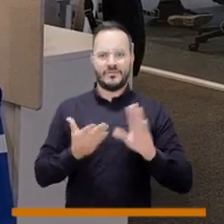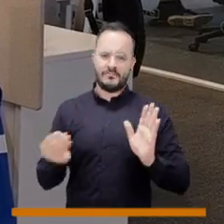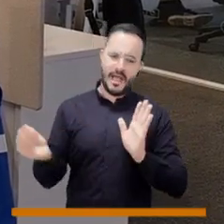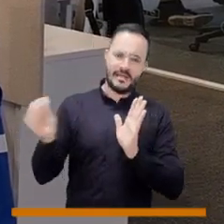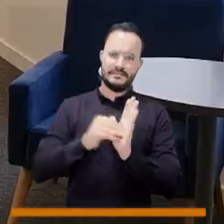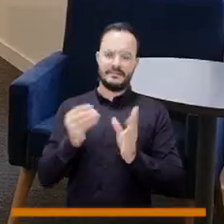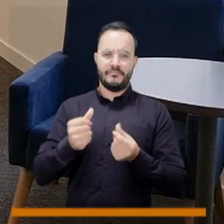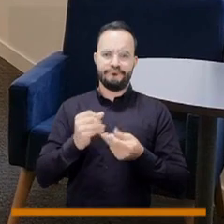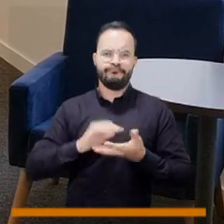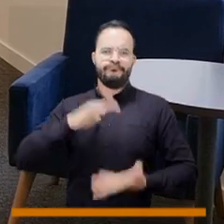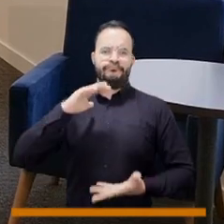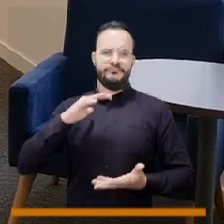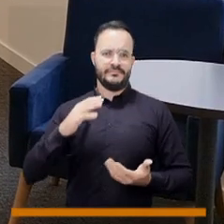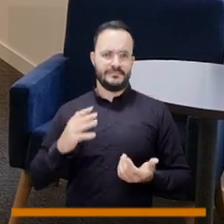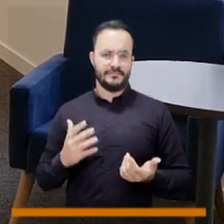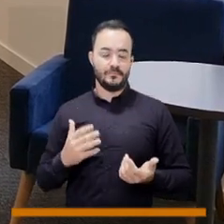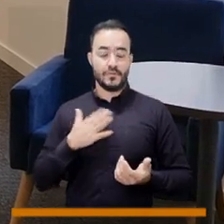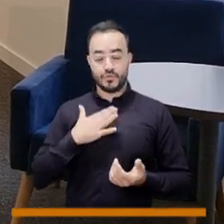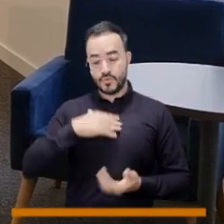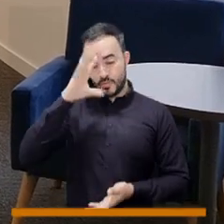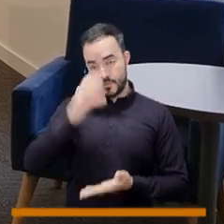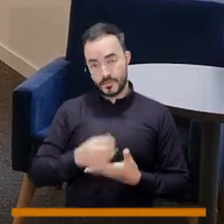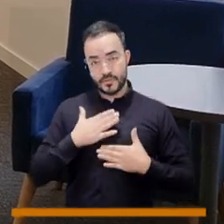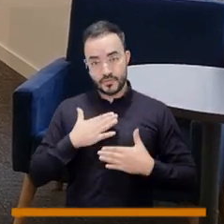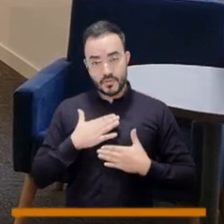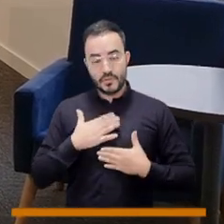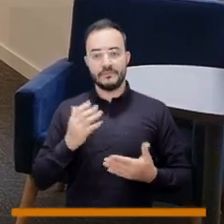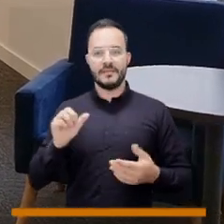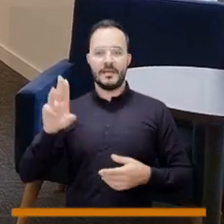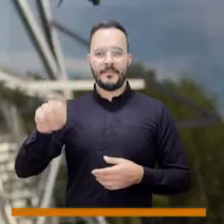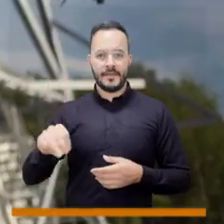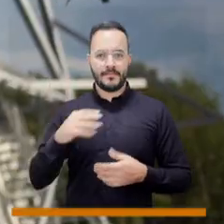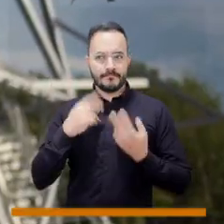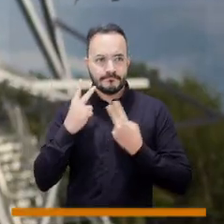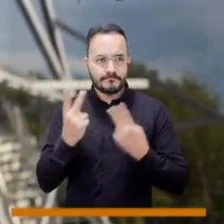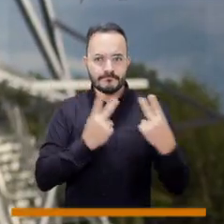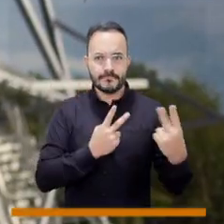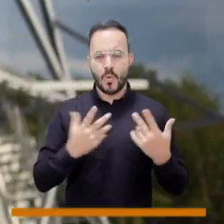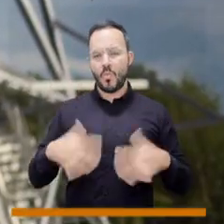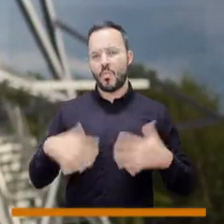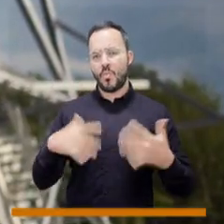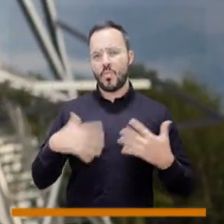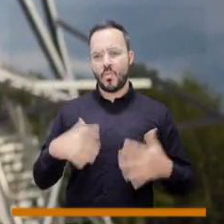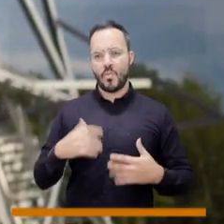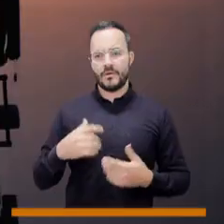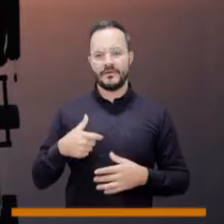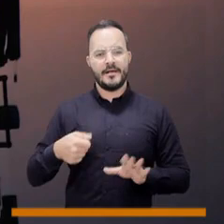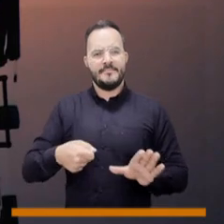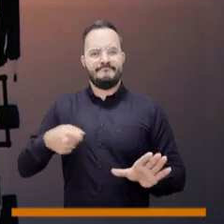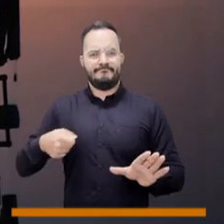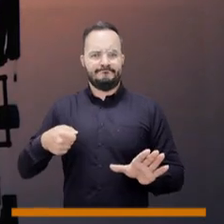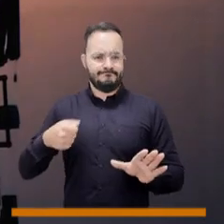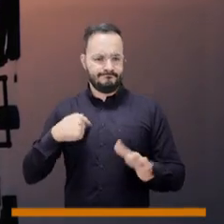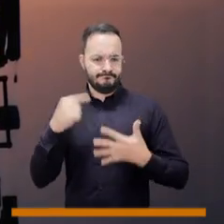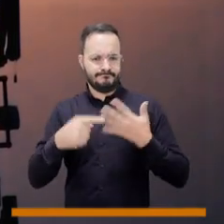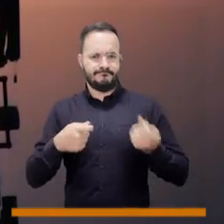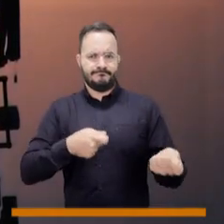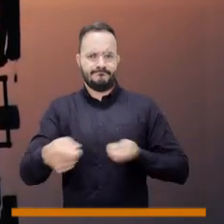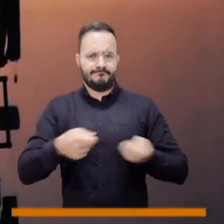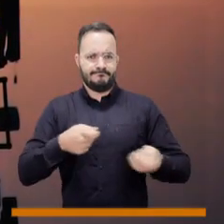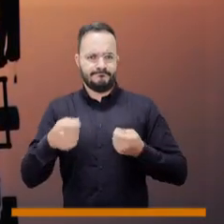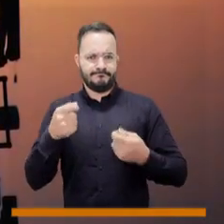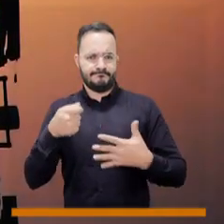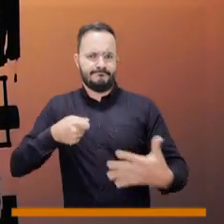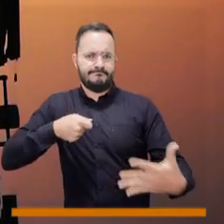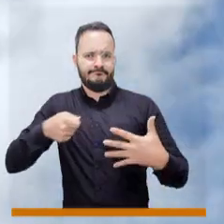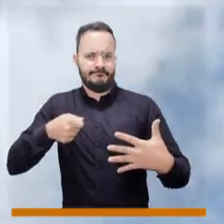una capitalización. Yo creo que la solución es que hoy EPM tiene una parte del sartén por el mango, y es poner las condiciones para